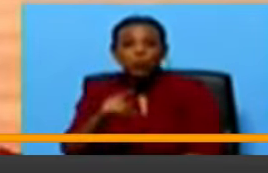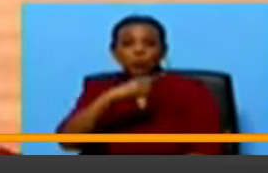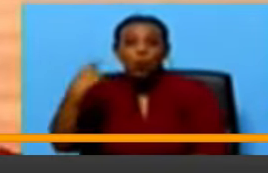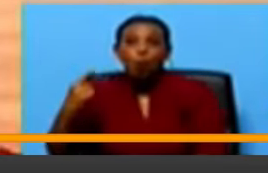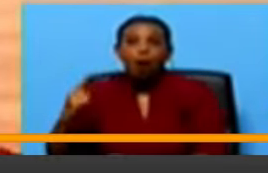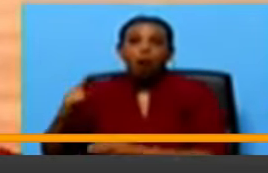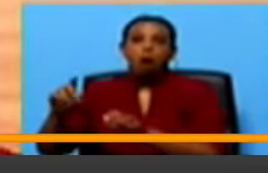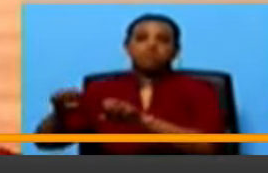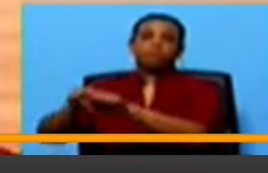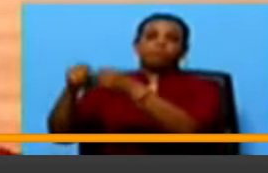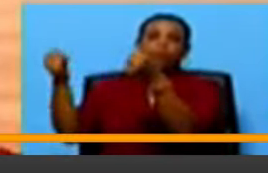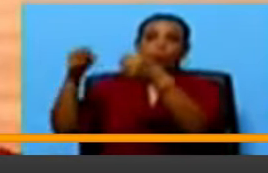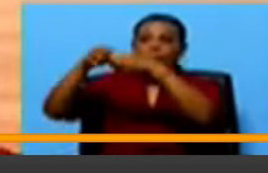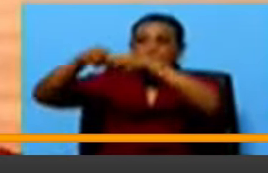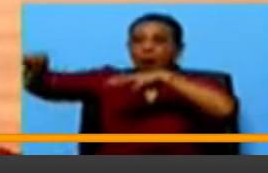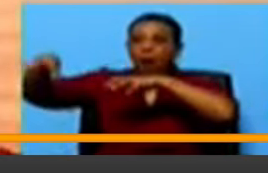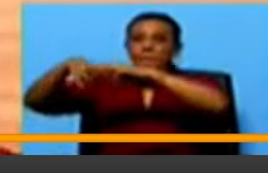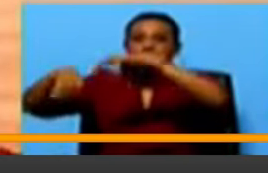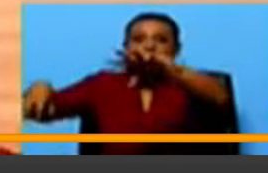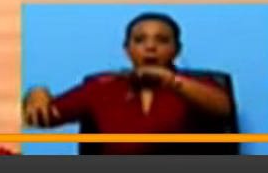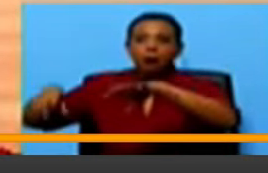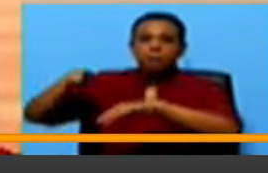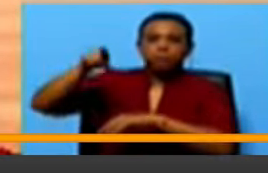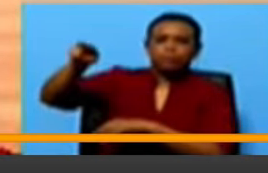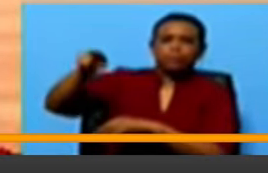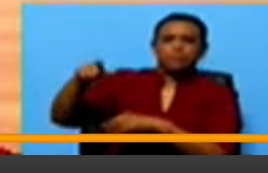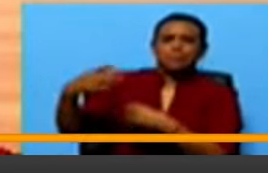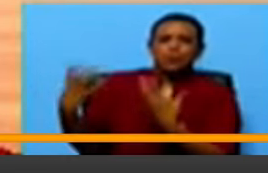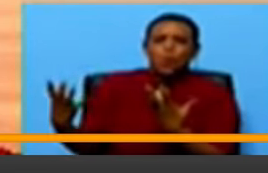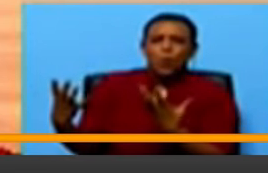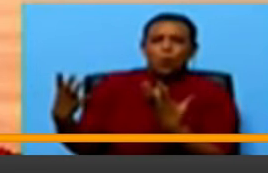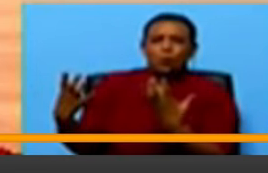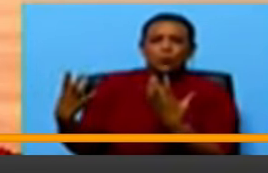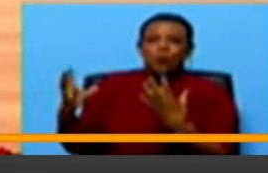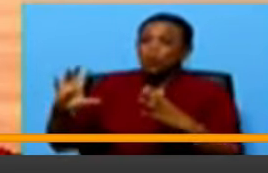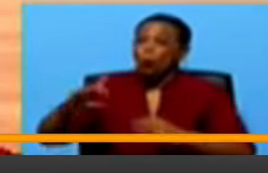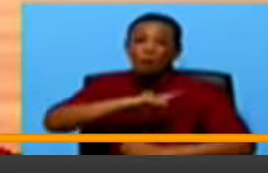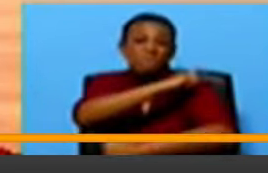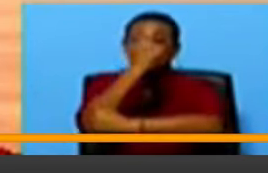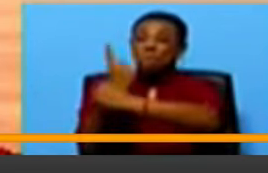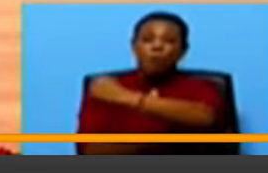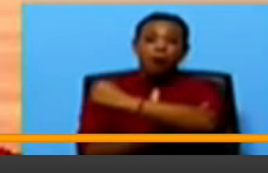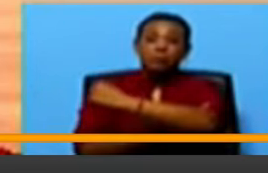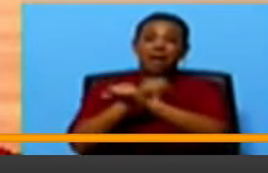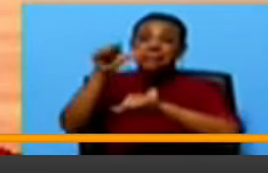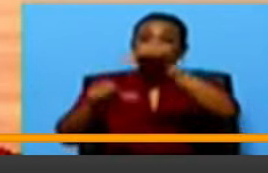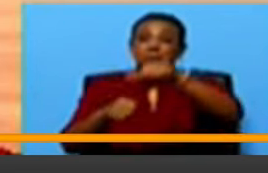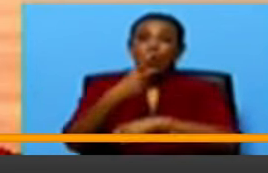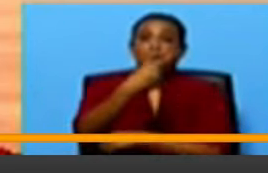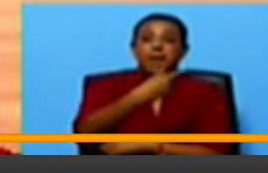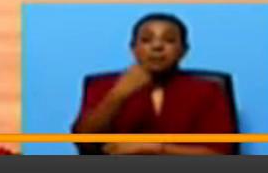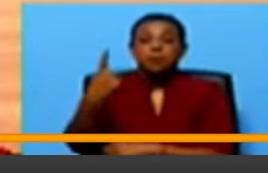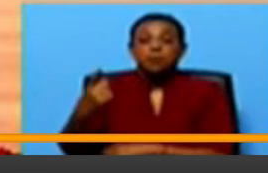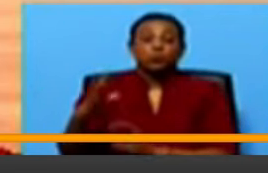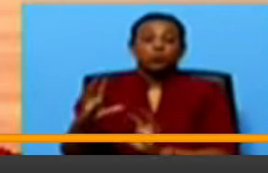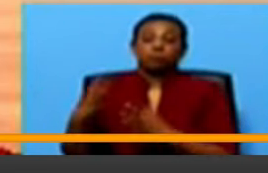irrumpiera como ha irrumpido, como una de las superpotencias del siglo XXI.